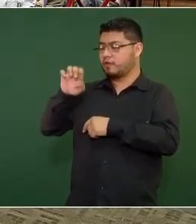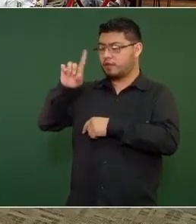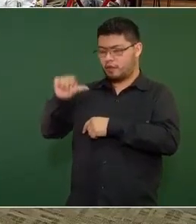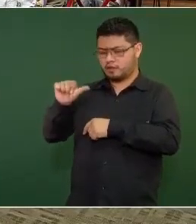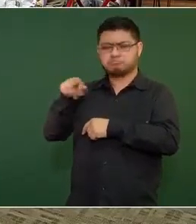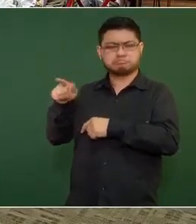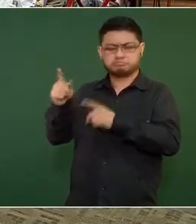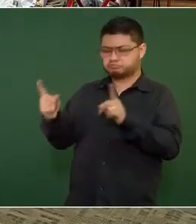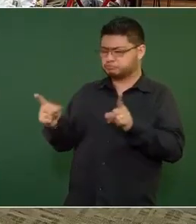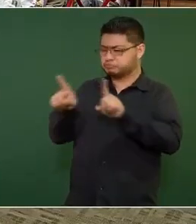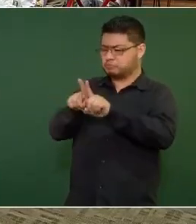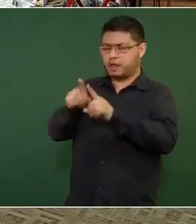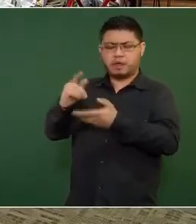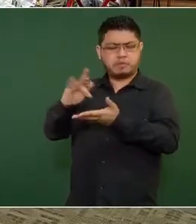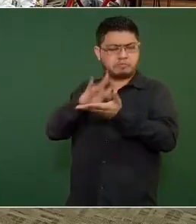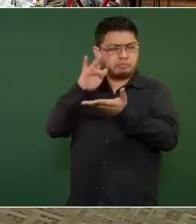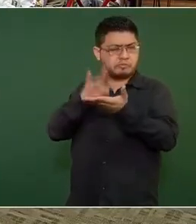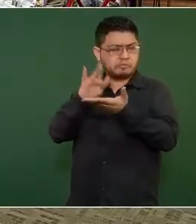apoyo.